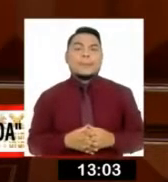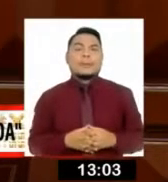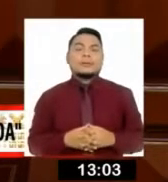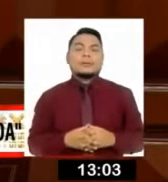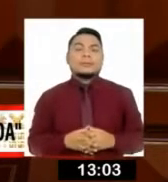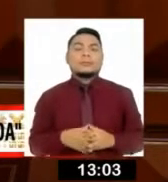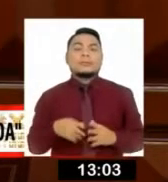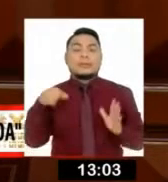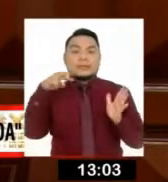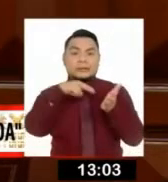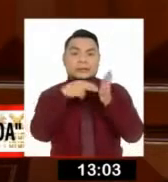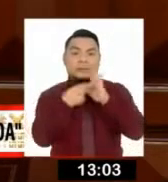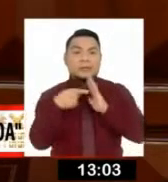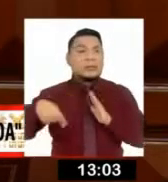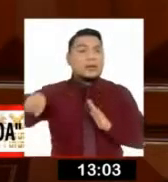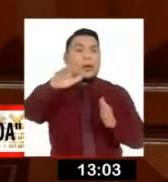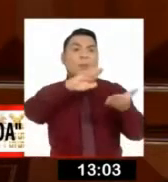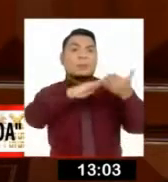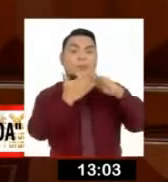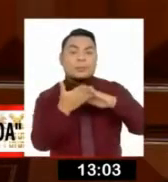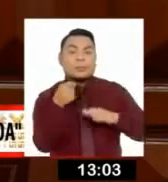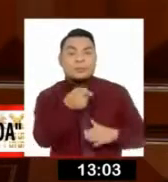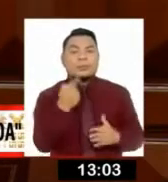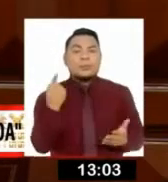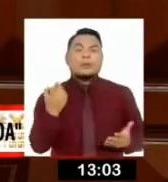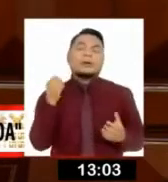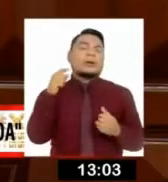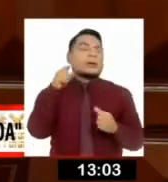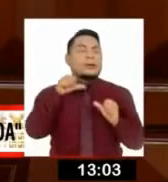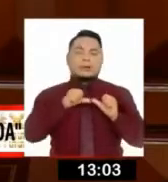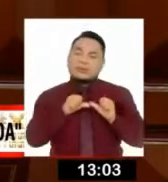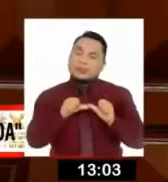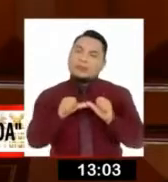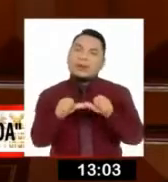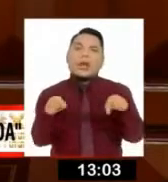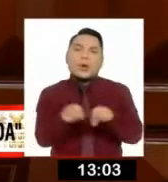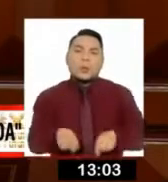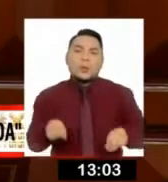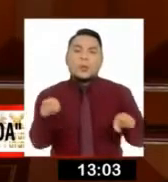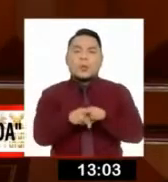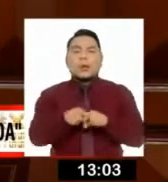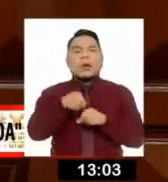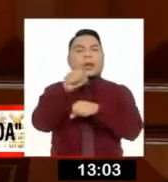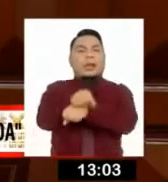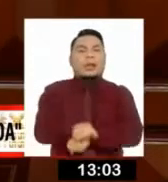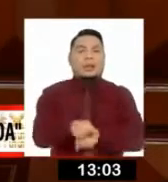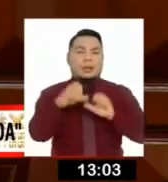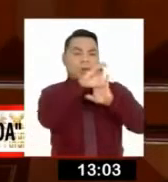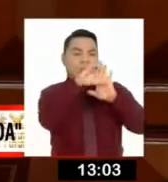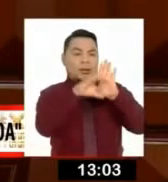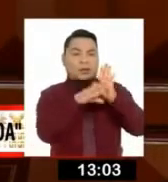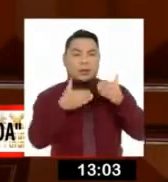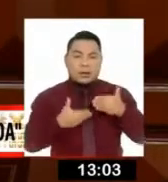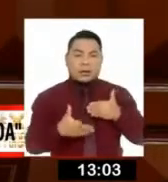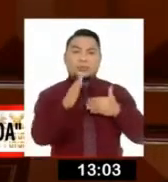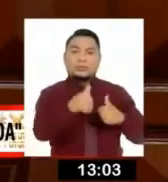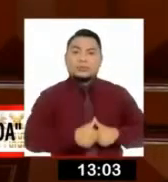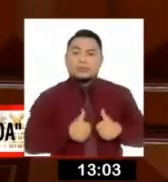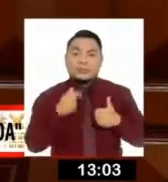¿Quiere ello decir que el pueblo está condenado a seguir prisionero de esta Constitución por el resto de sus